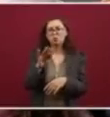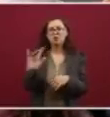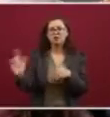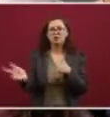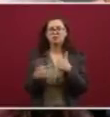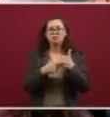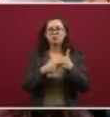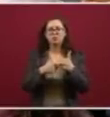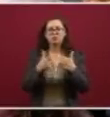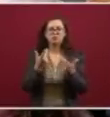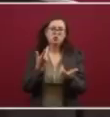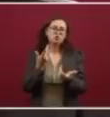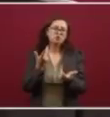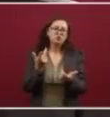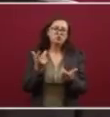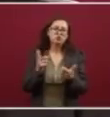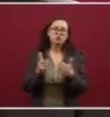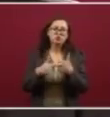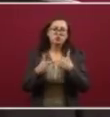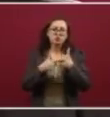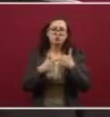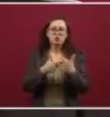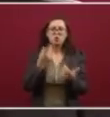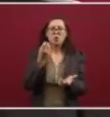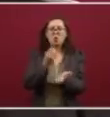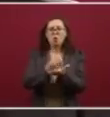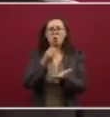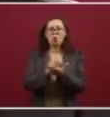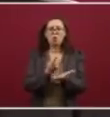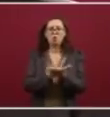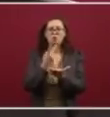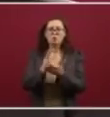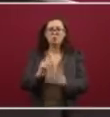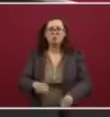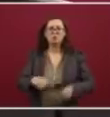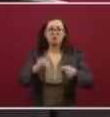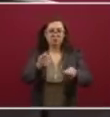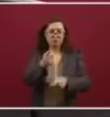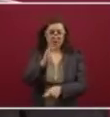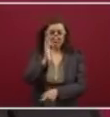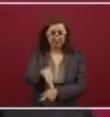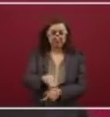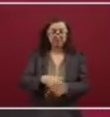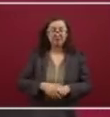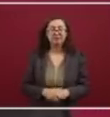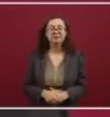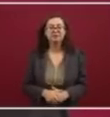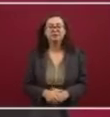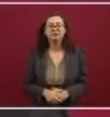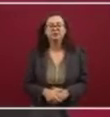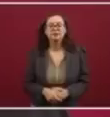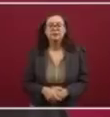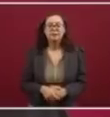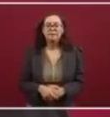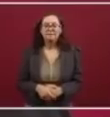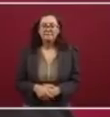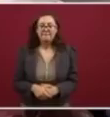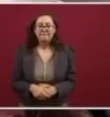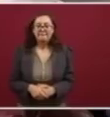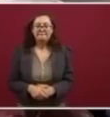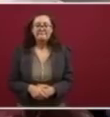si lo va a recibir o si estaba enterado usted. Gracias. Sí. Miren, hay un